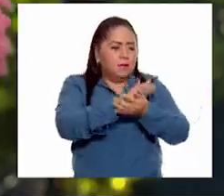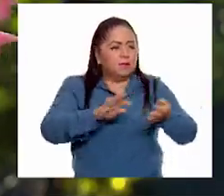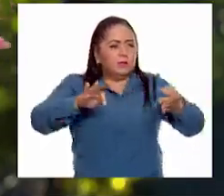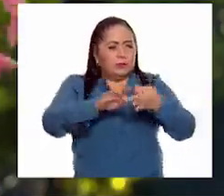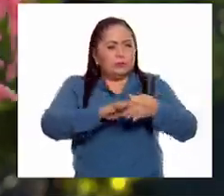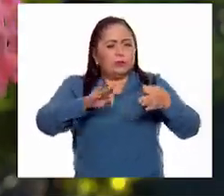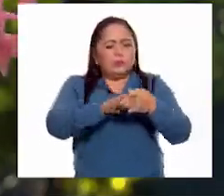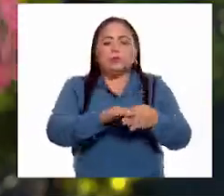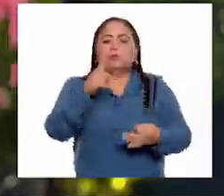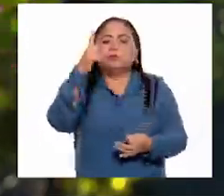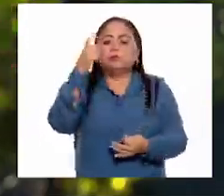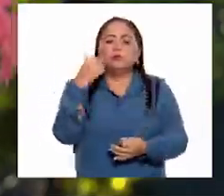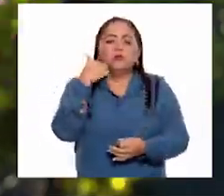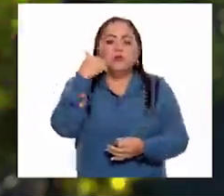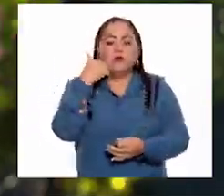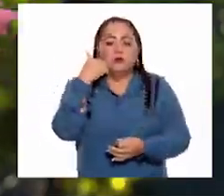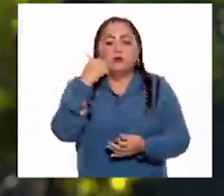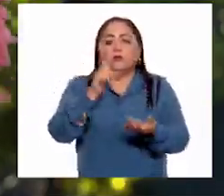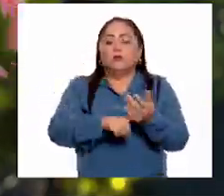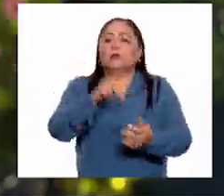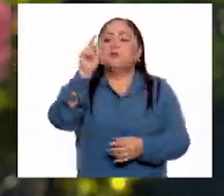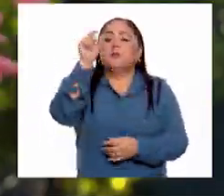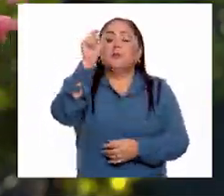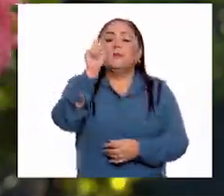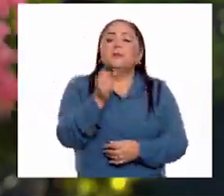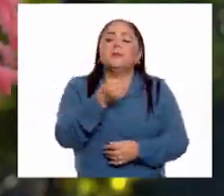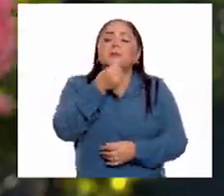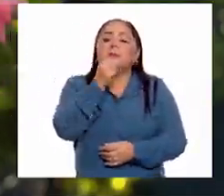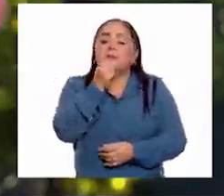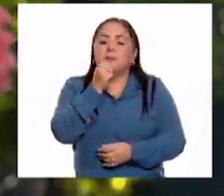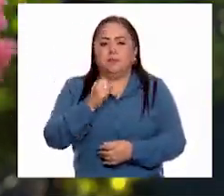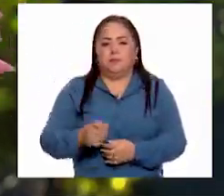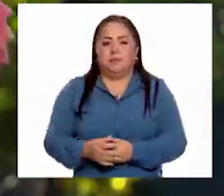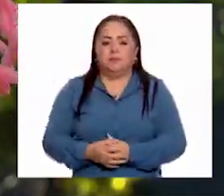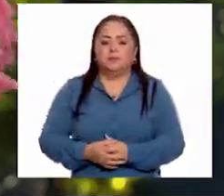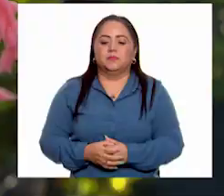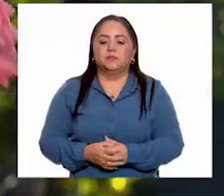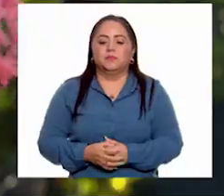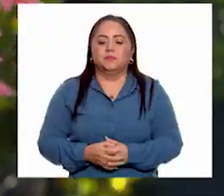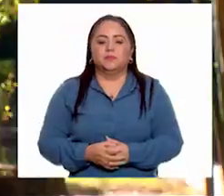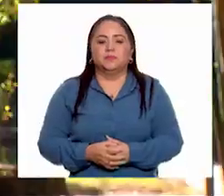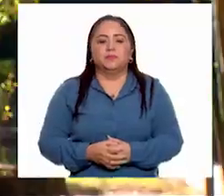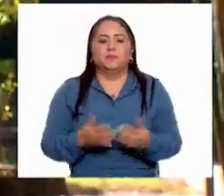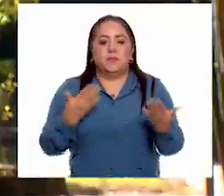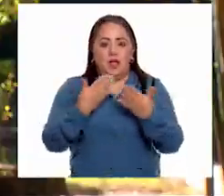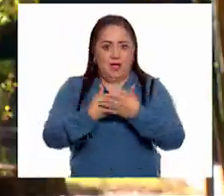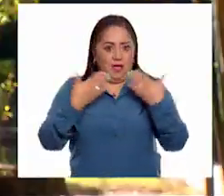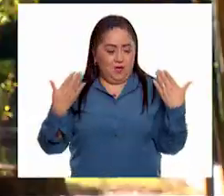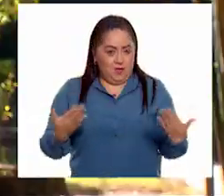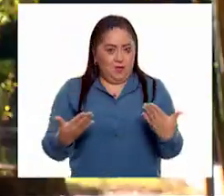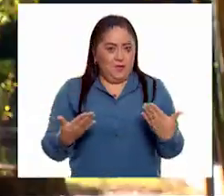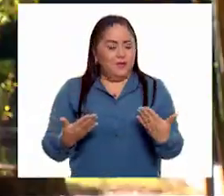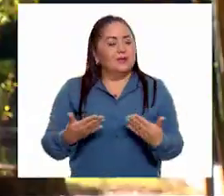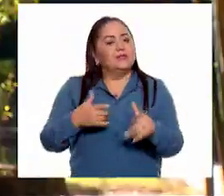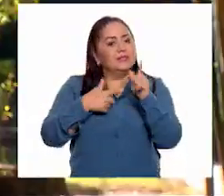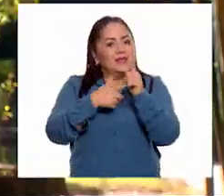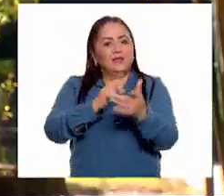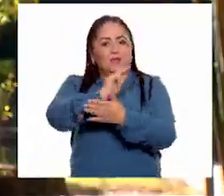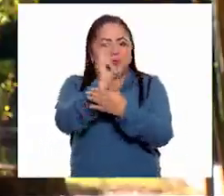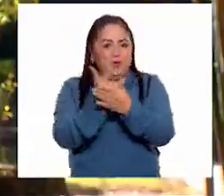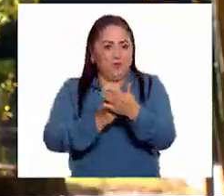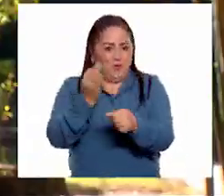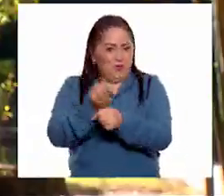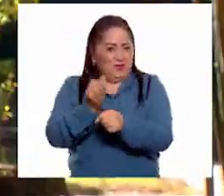tus manos frecuentemente con agua y con jabón por lo menos durante 20 segundos. Ahora es momento de